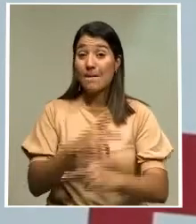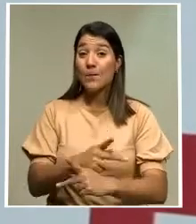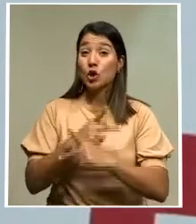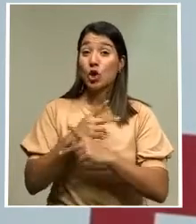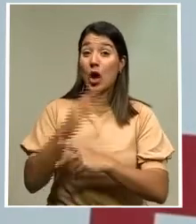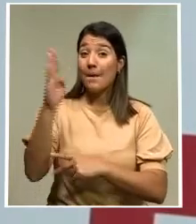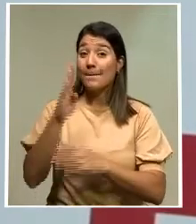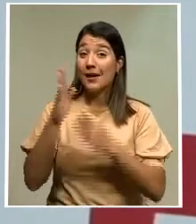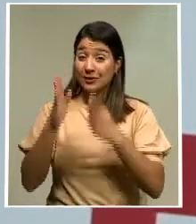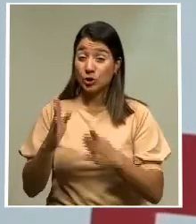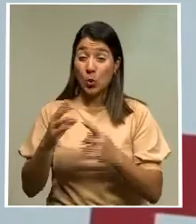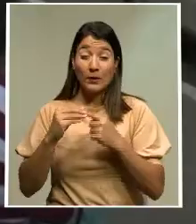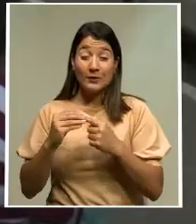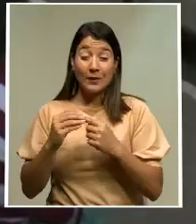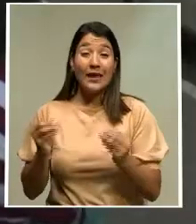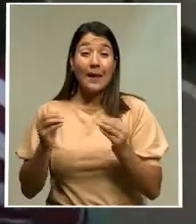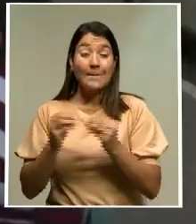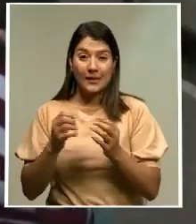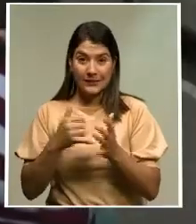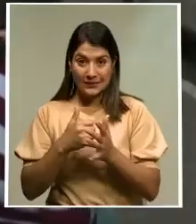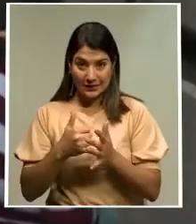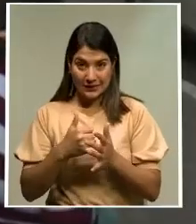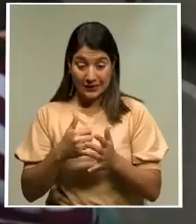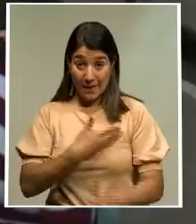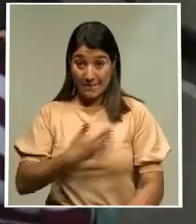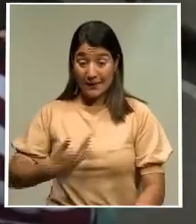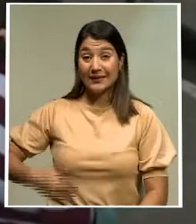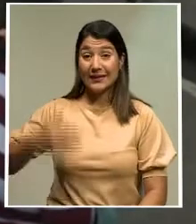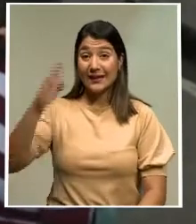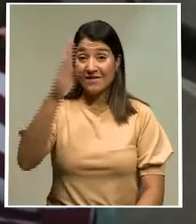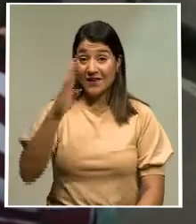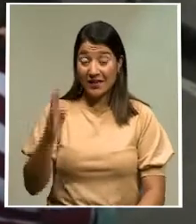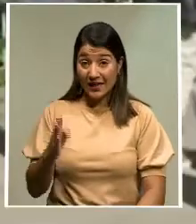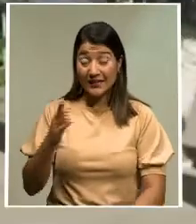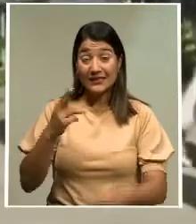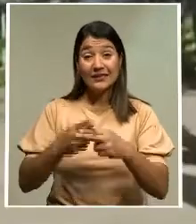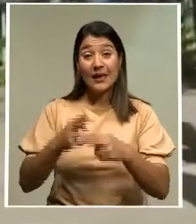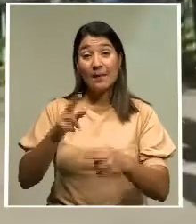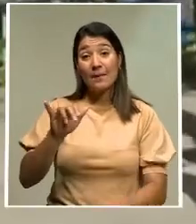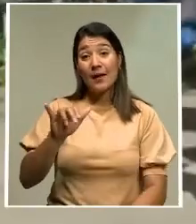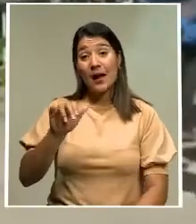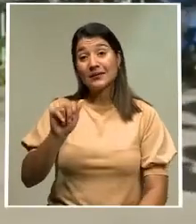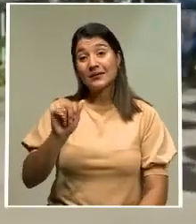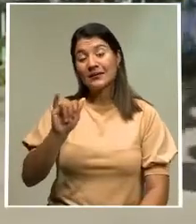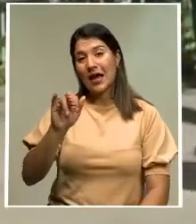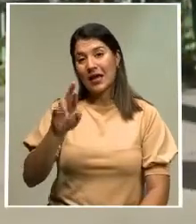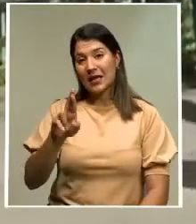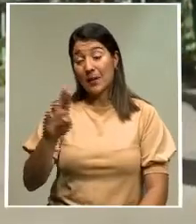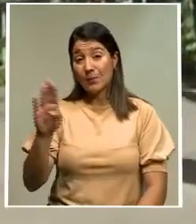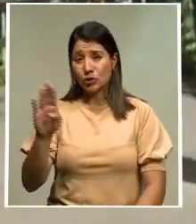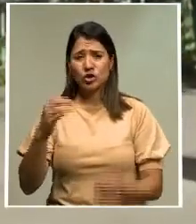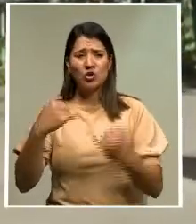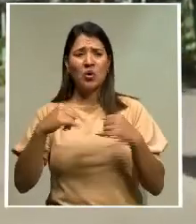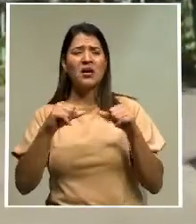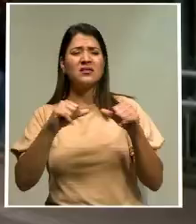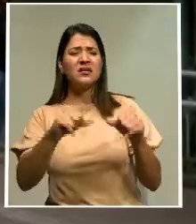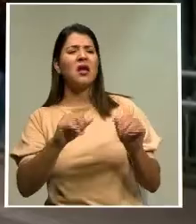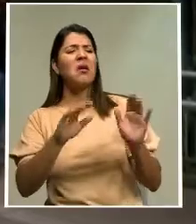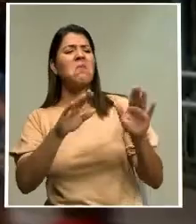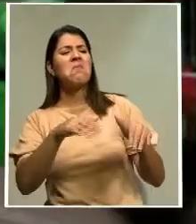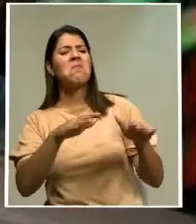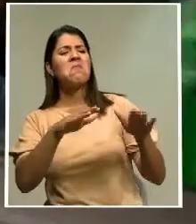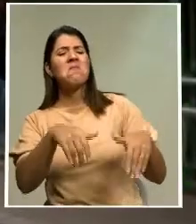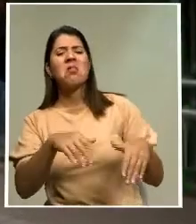más vulnerables. El presidente de Brasil, Jair Bolsonaro, continúa minimizando la magnitud de la pandemia